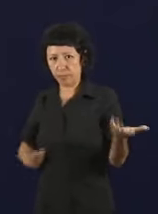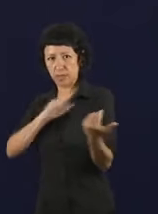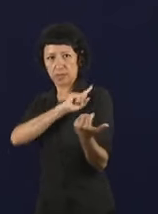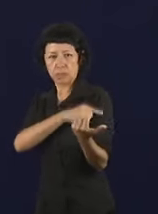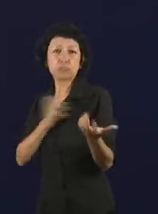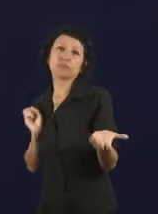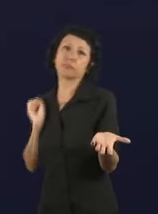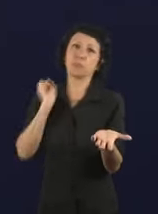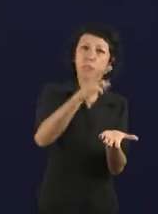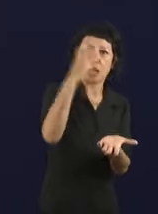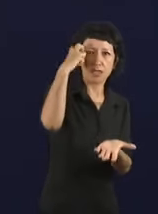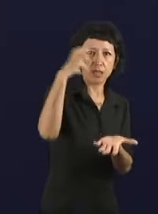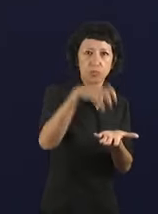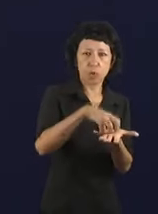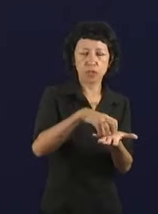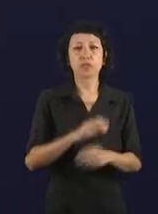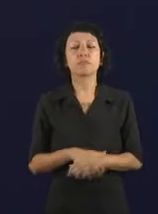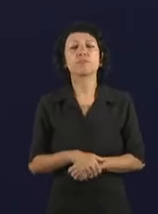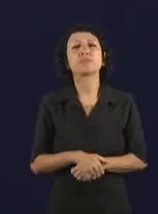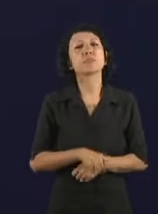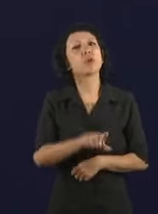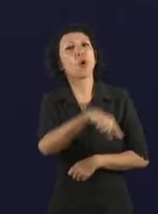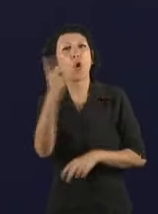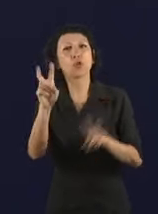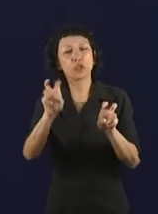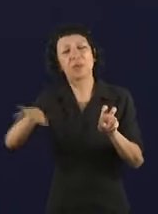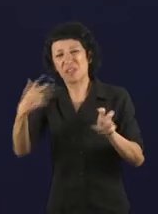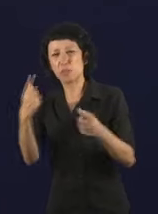orden de cosas y ya me abro a preguntas